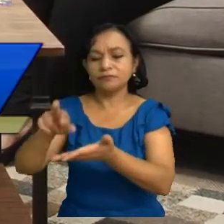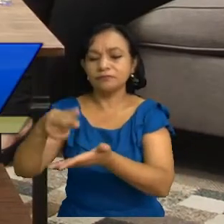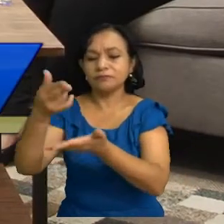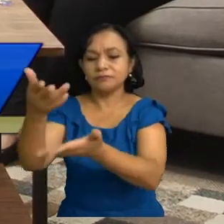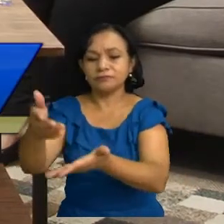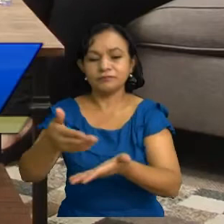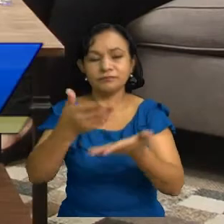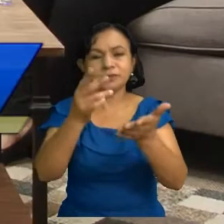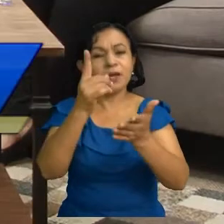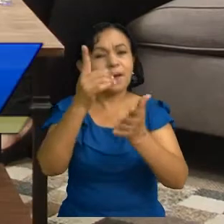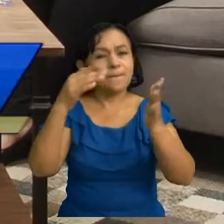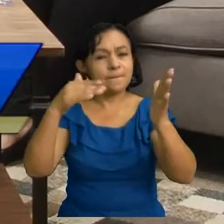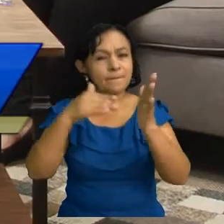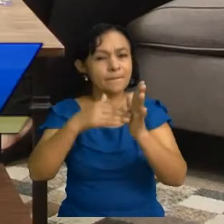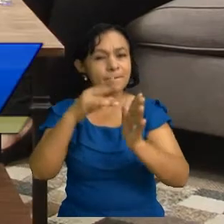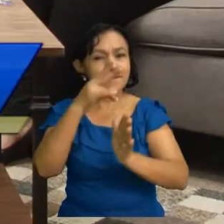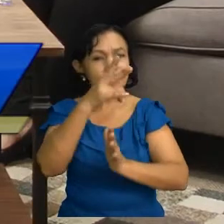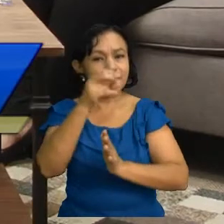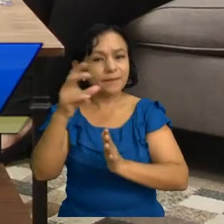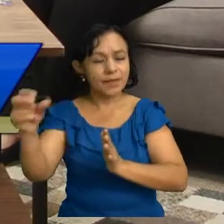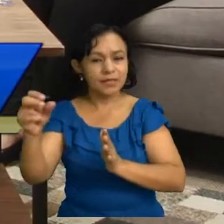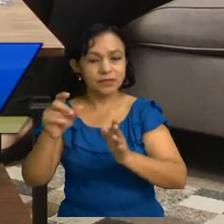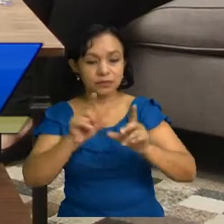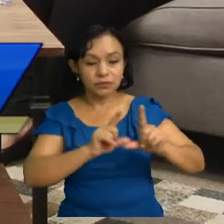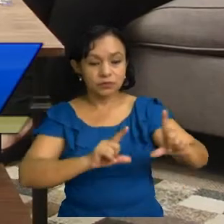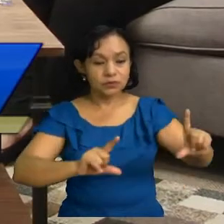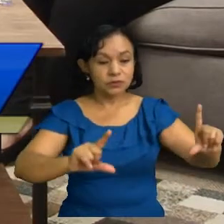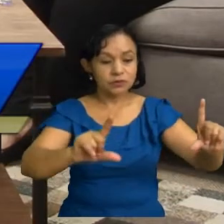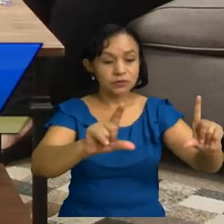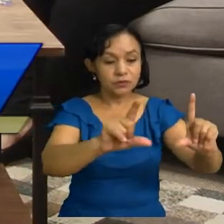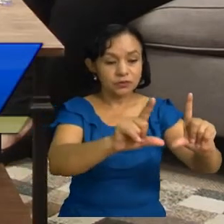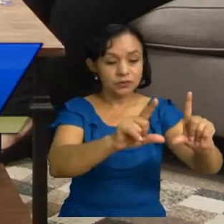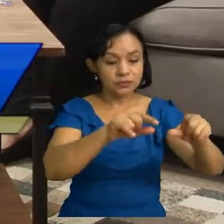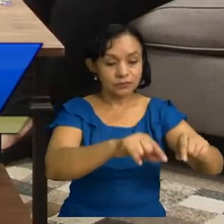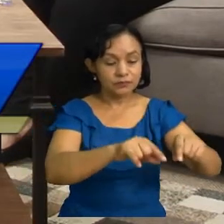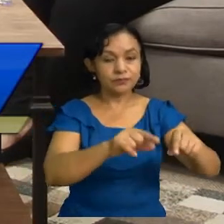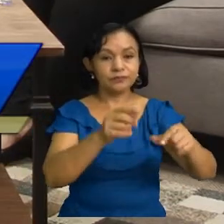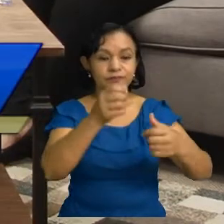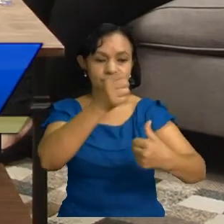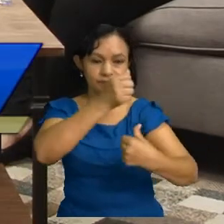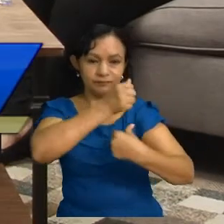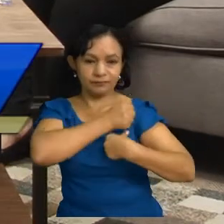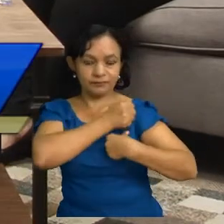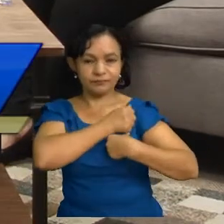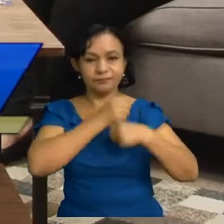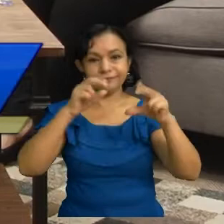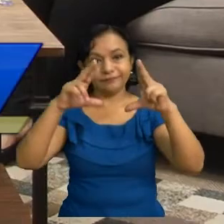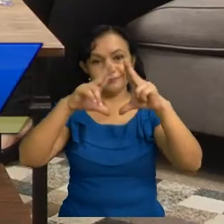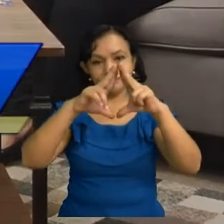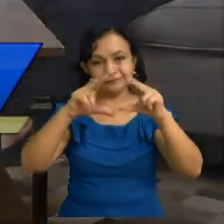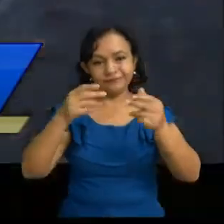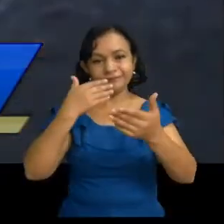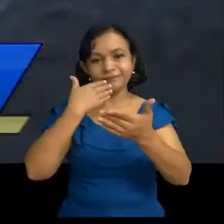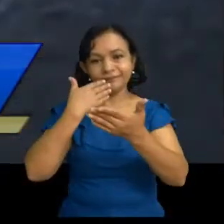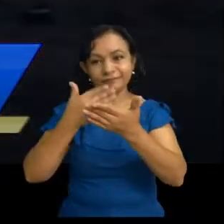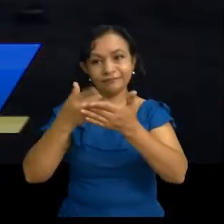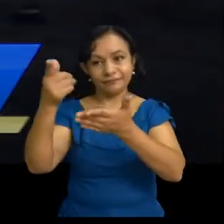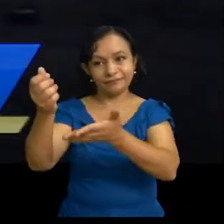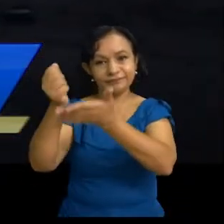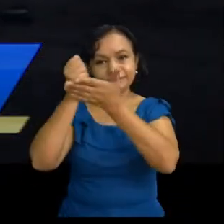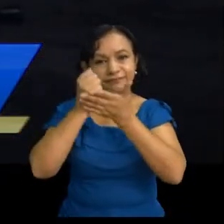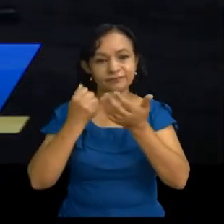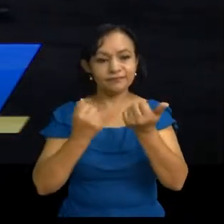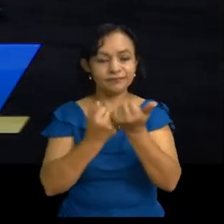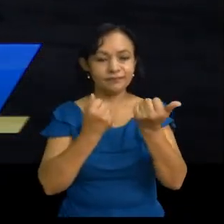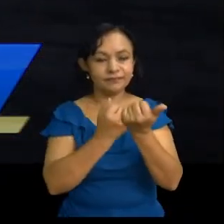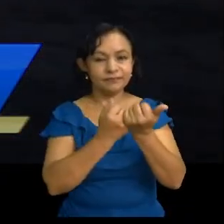protagonistas que van a establecer vivero yo quiero agradecerle el ejército de nicaragua porque ellos se nos han sumado y tenemos